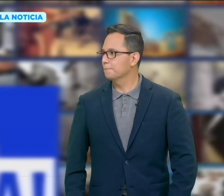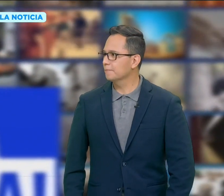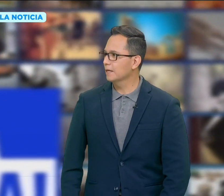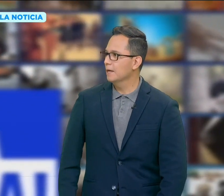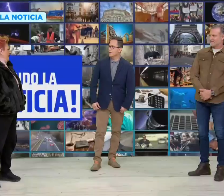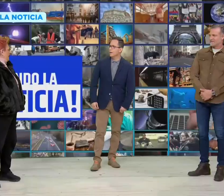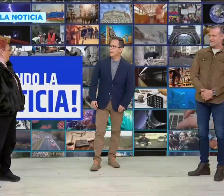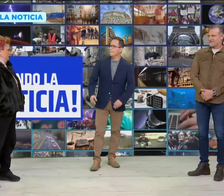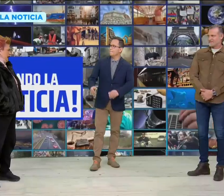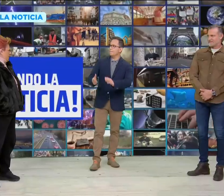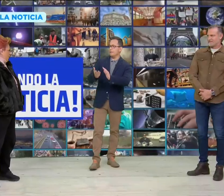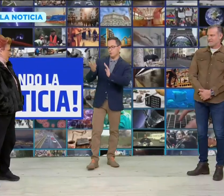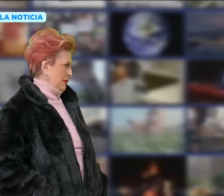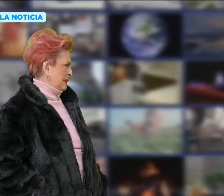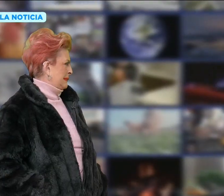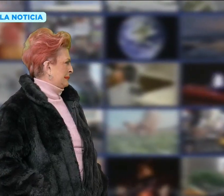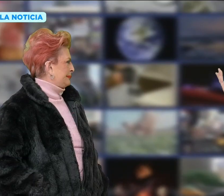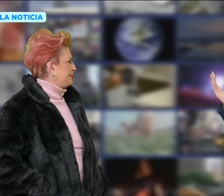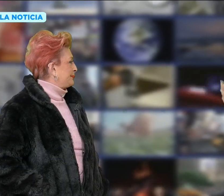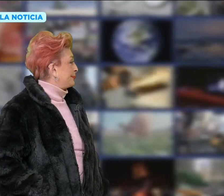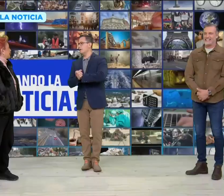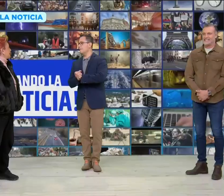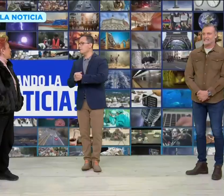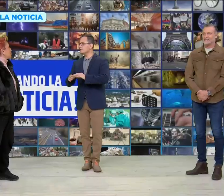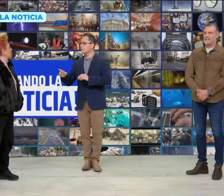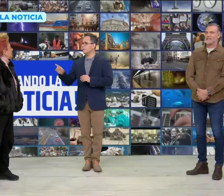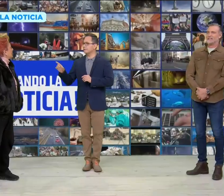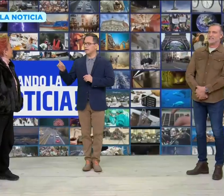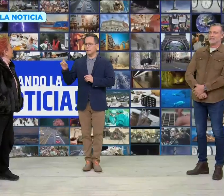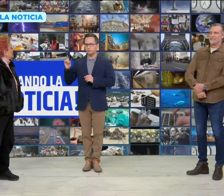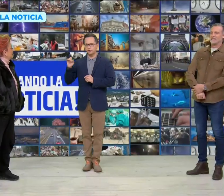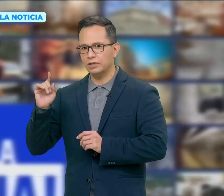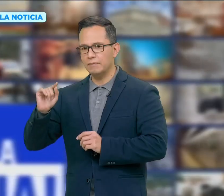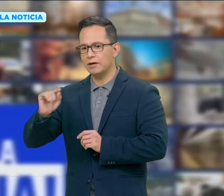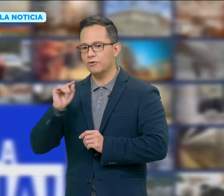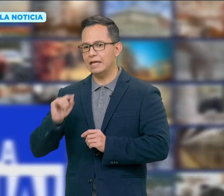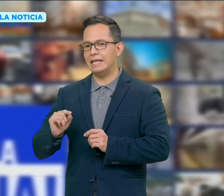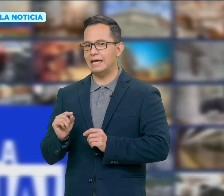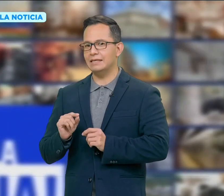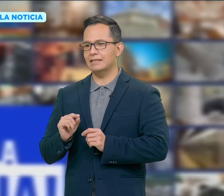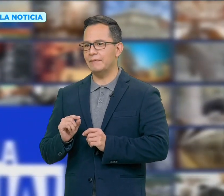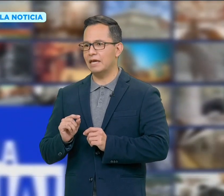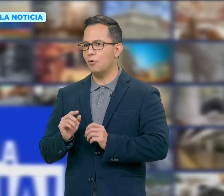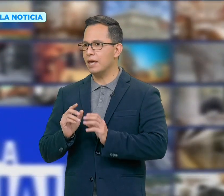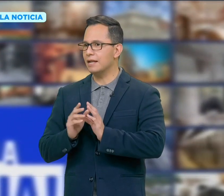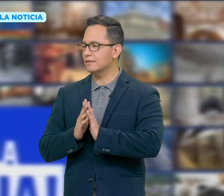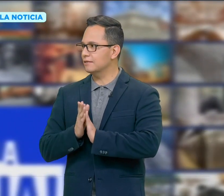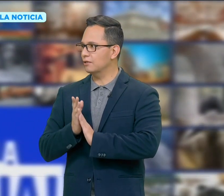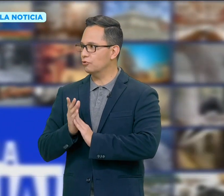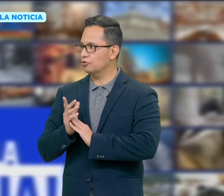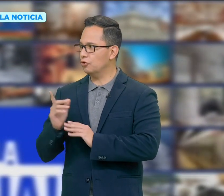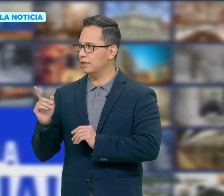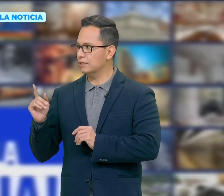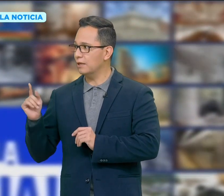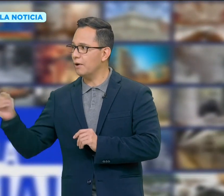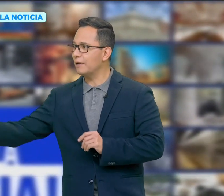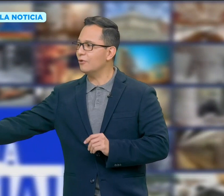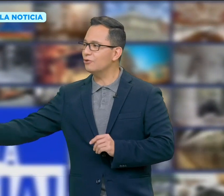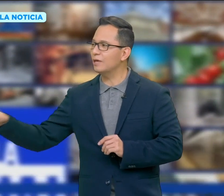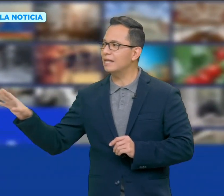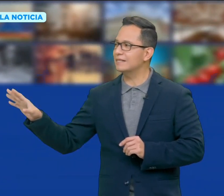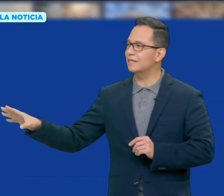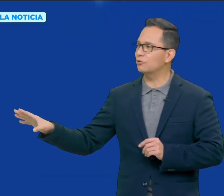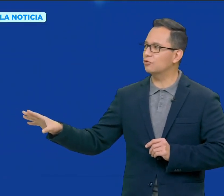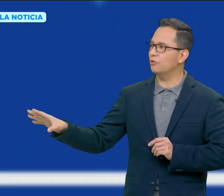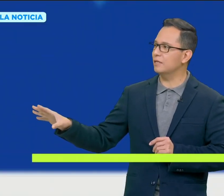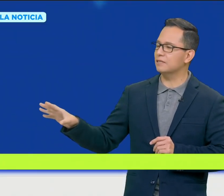nos queremos bien usted y yo. Hombre, ¿qué le digo? Y vamos a empezar. Usted mejor que nadie sabe que una de las instituciones, le voy a hablar hoy de